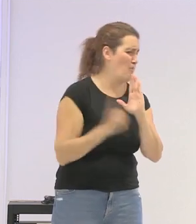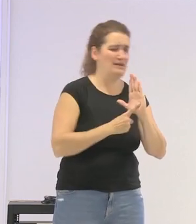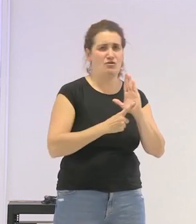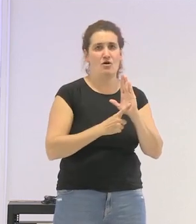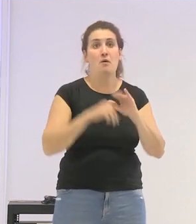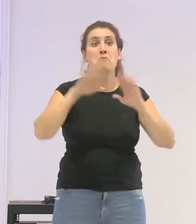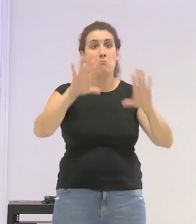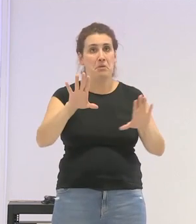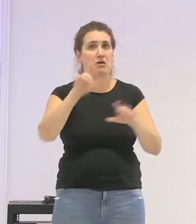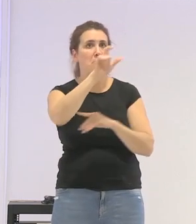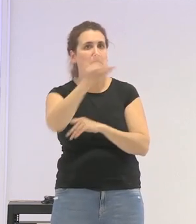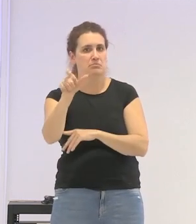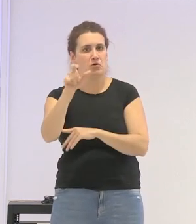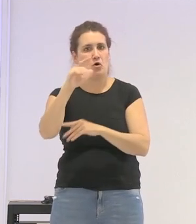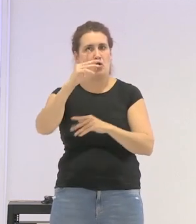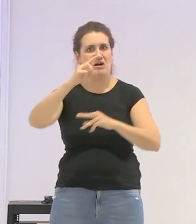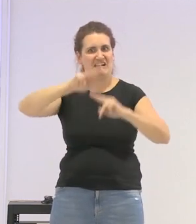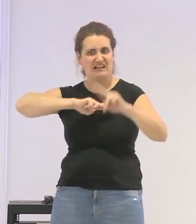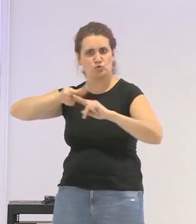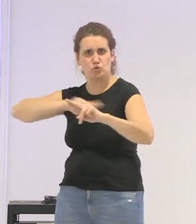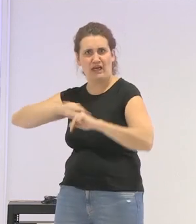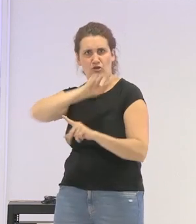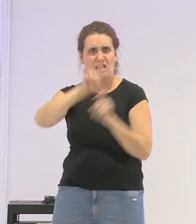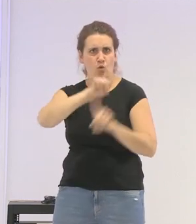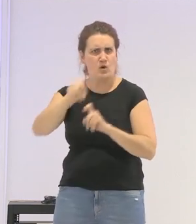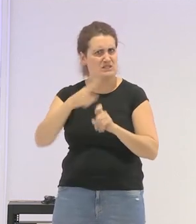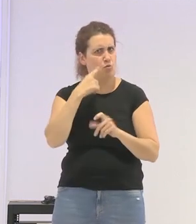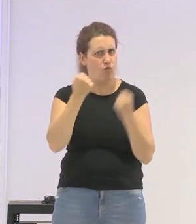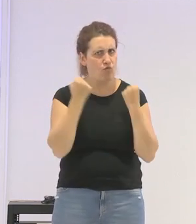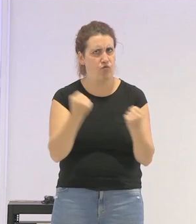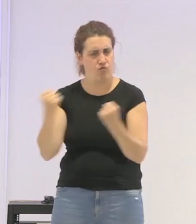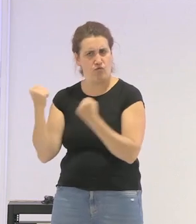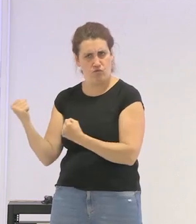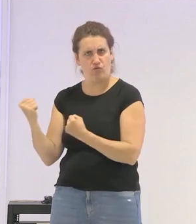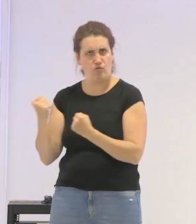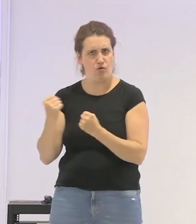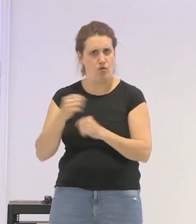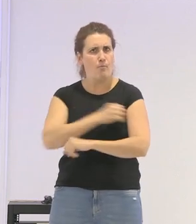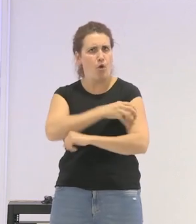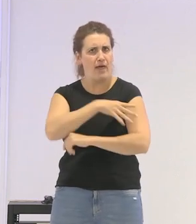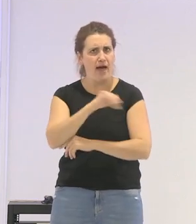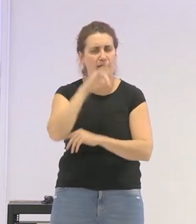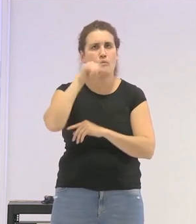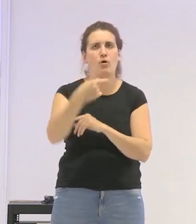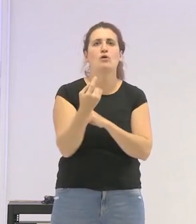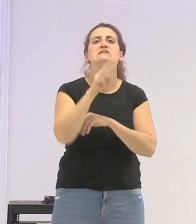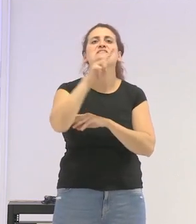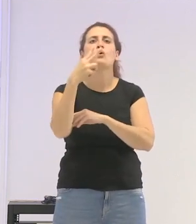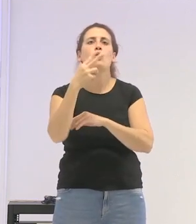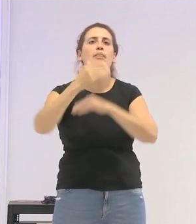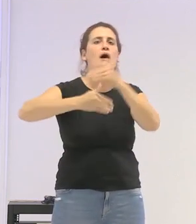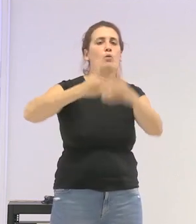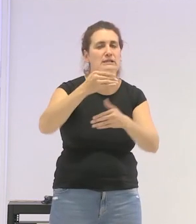está teniendo unos resultados en las encuestas súper potentes, puede que vaya a la segunda vuelta, probablemente no